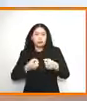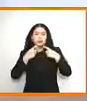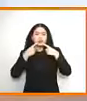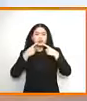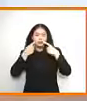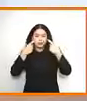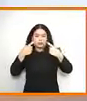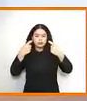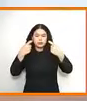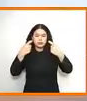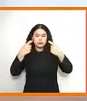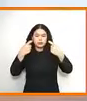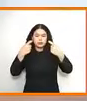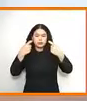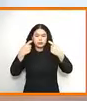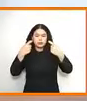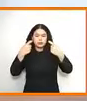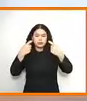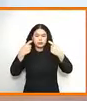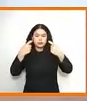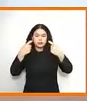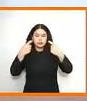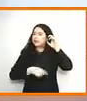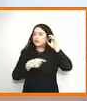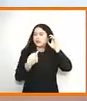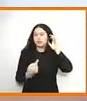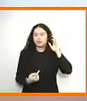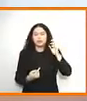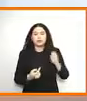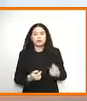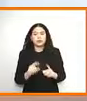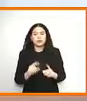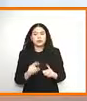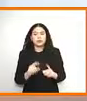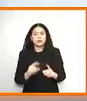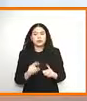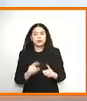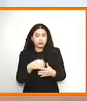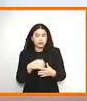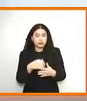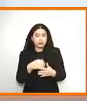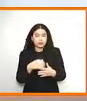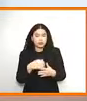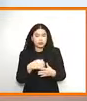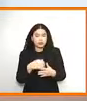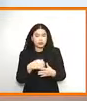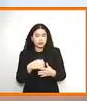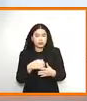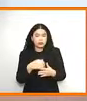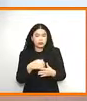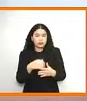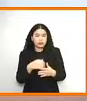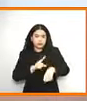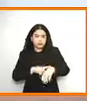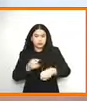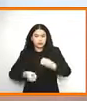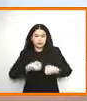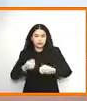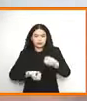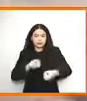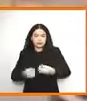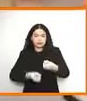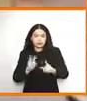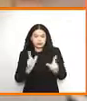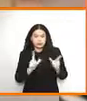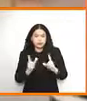tus sueños una verdadera realidad la diaria. Así que preparados, jugadores, porque en este momento pondremos nuestras esferas en